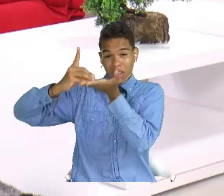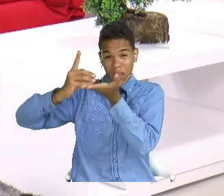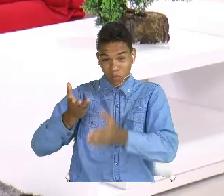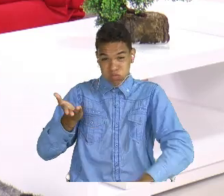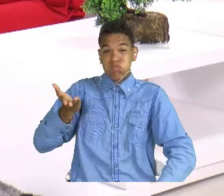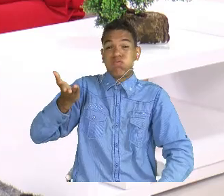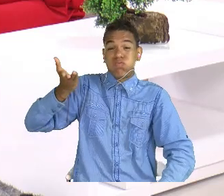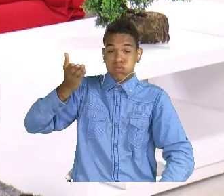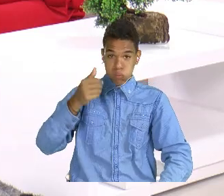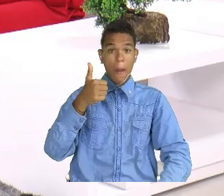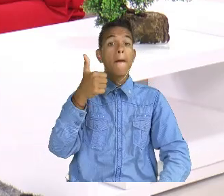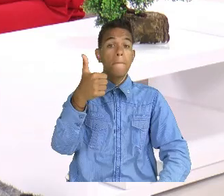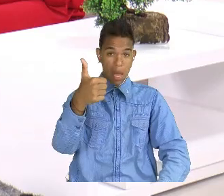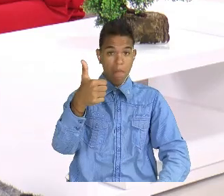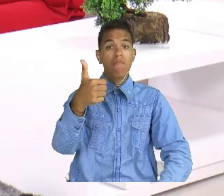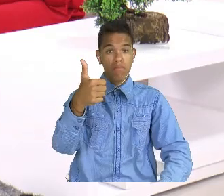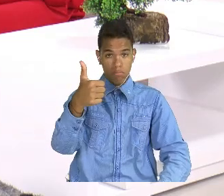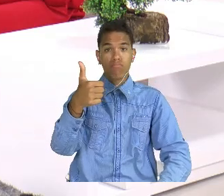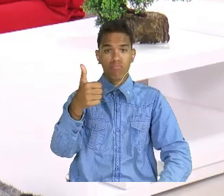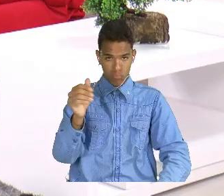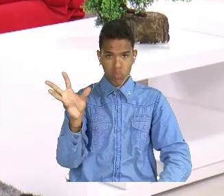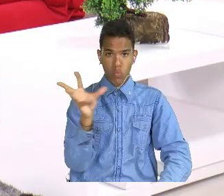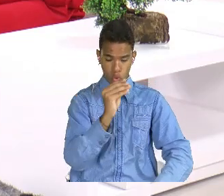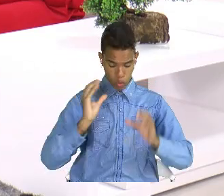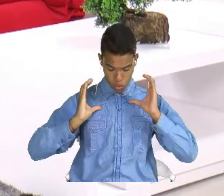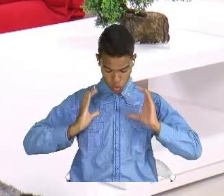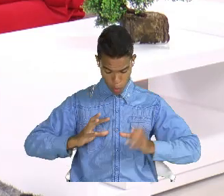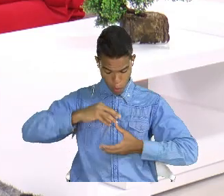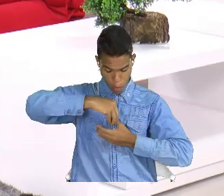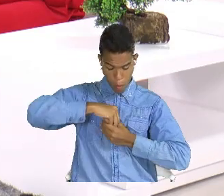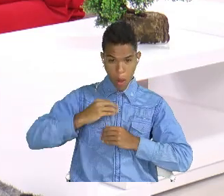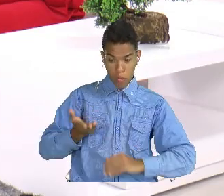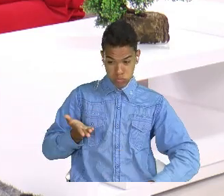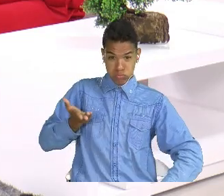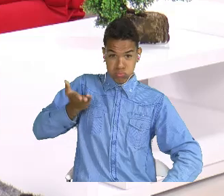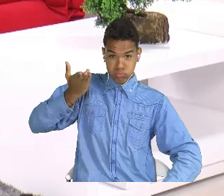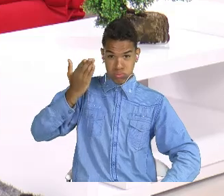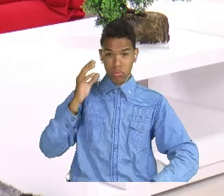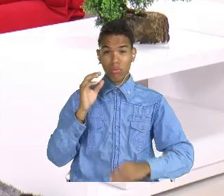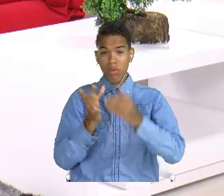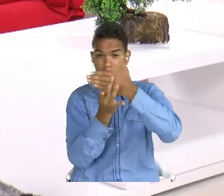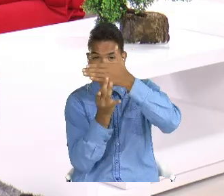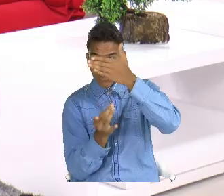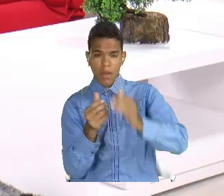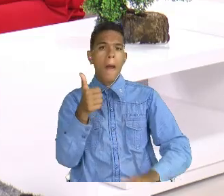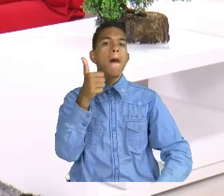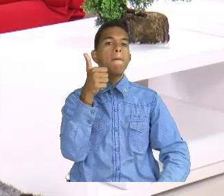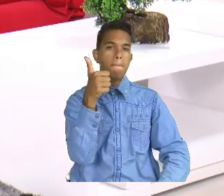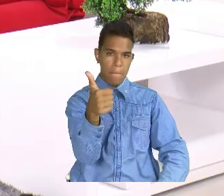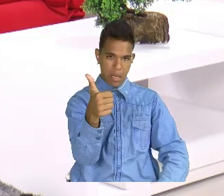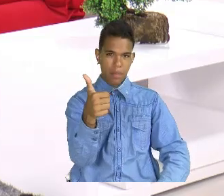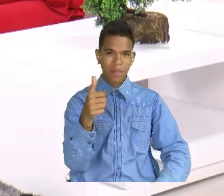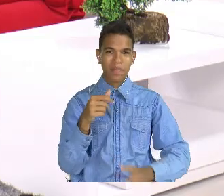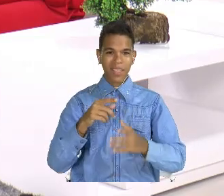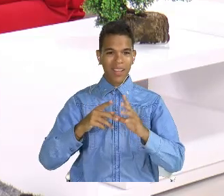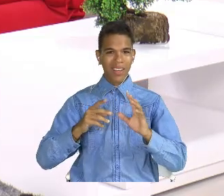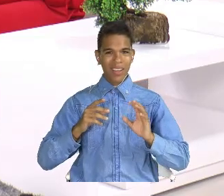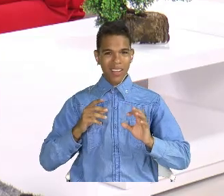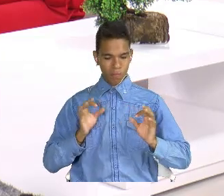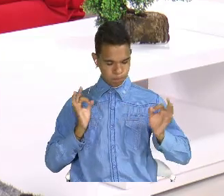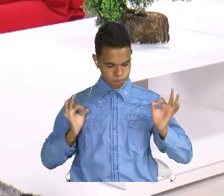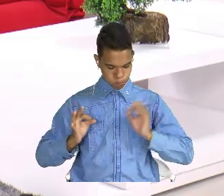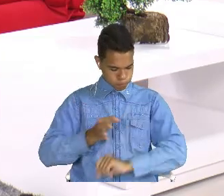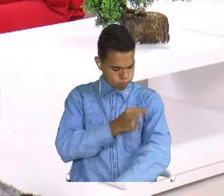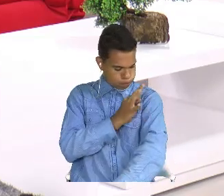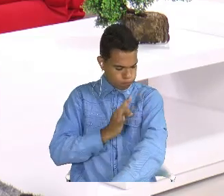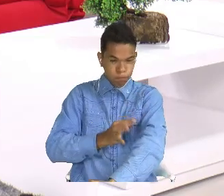alto, es el colesterol que arrasa o arrastra, digámoslo así, las moléculas de grasita que